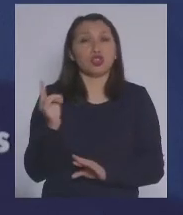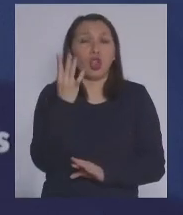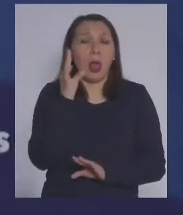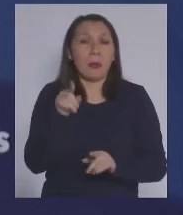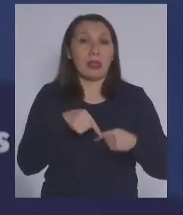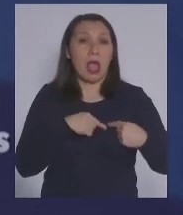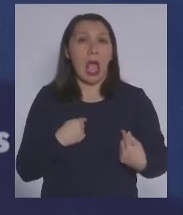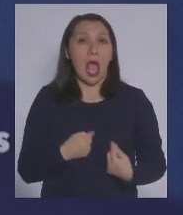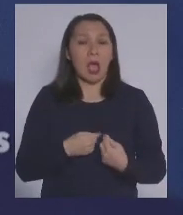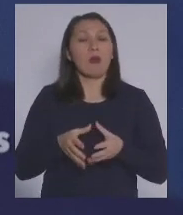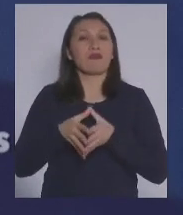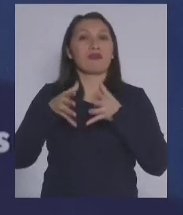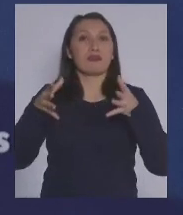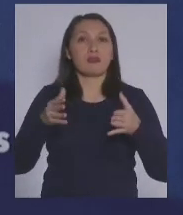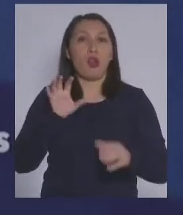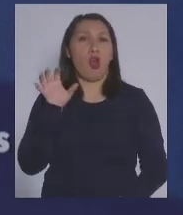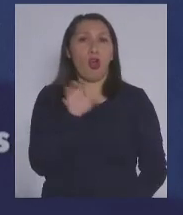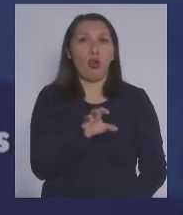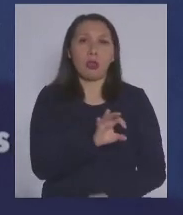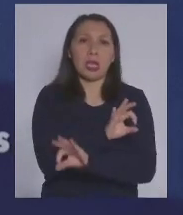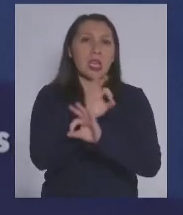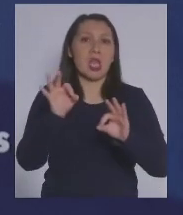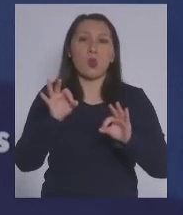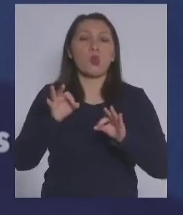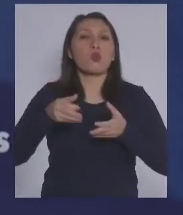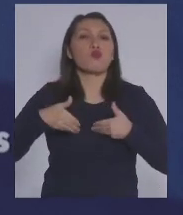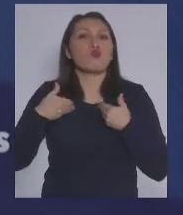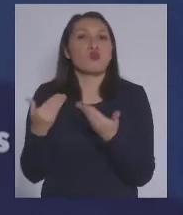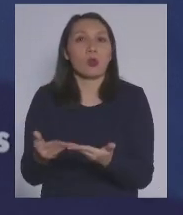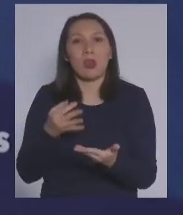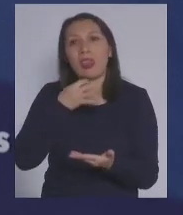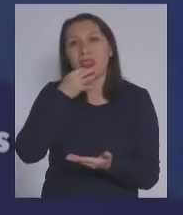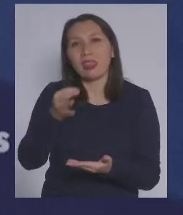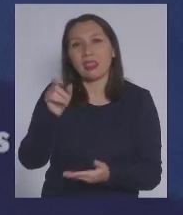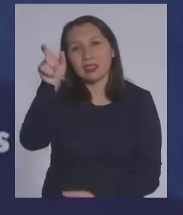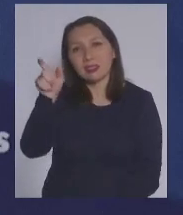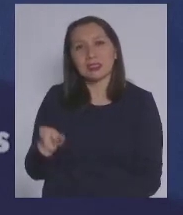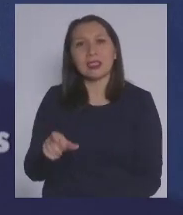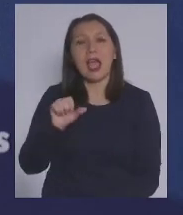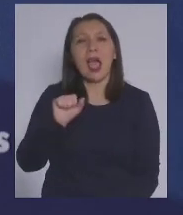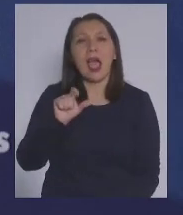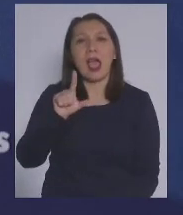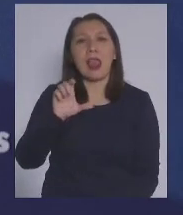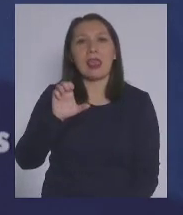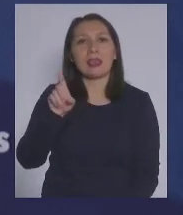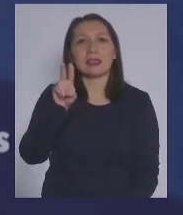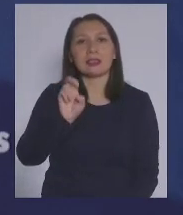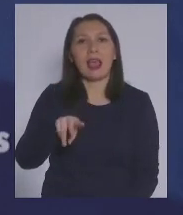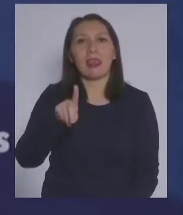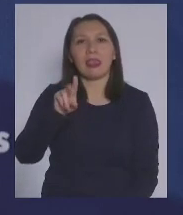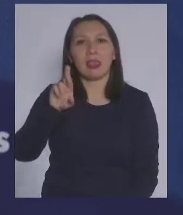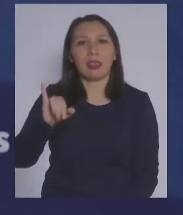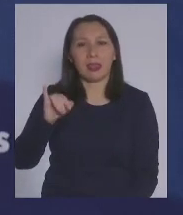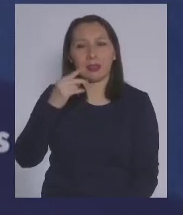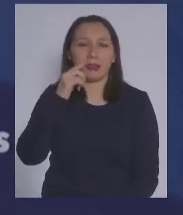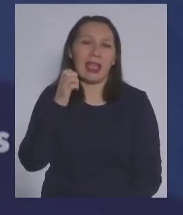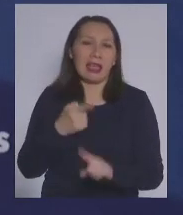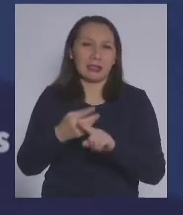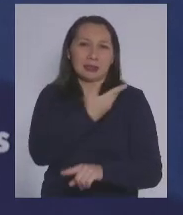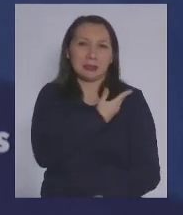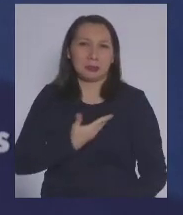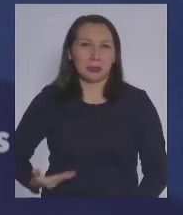fecundo el odio nada engendra decía don arturo alessandri creo que tenemos que